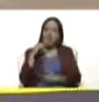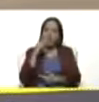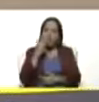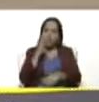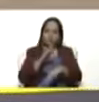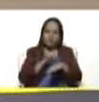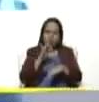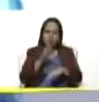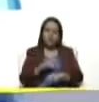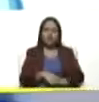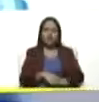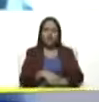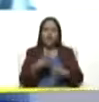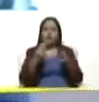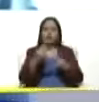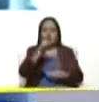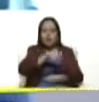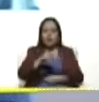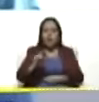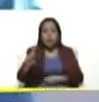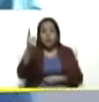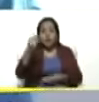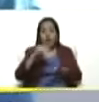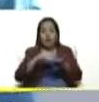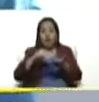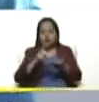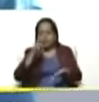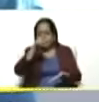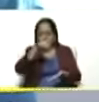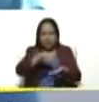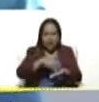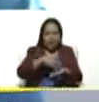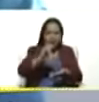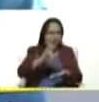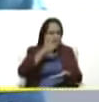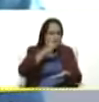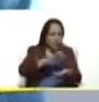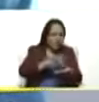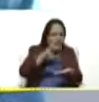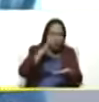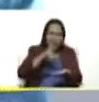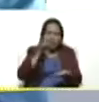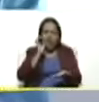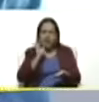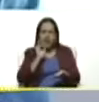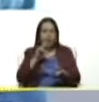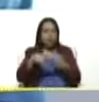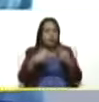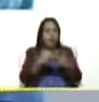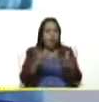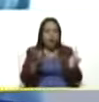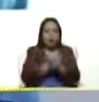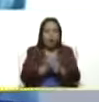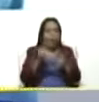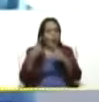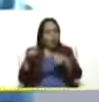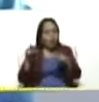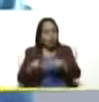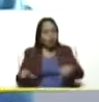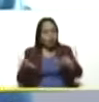Y muchos compañeros que por primera vez vienen a catar el café nuestro no habían conseguido esos sabores en ninguna